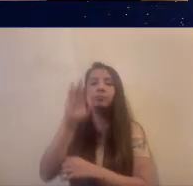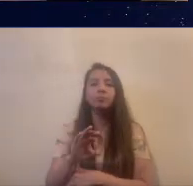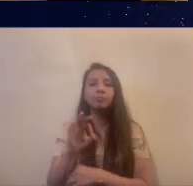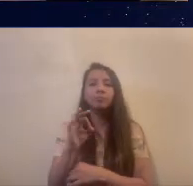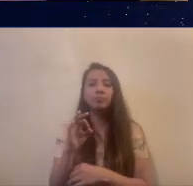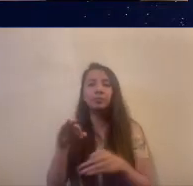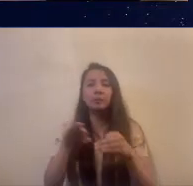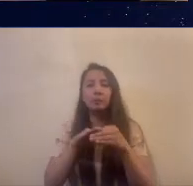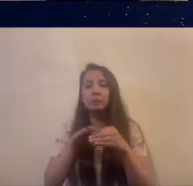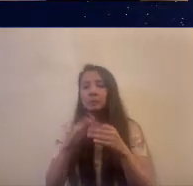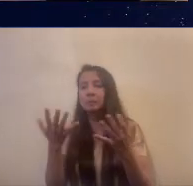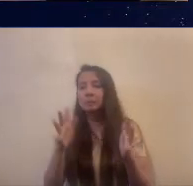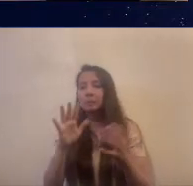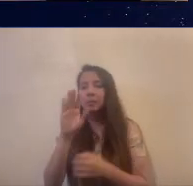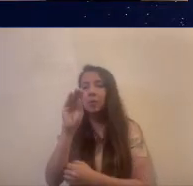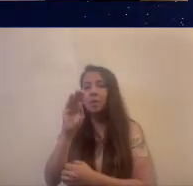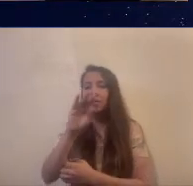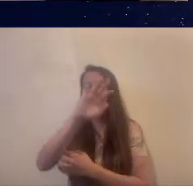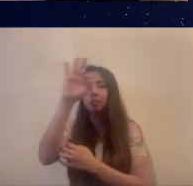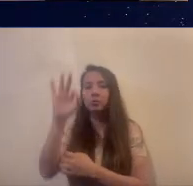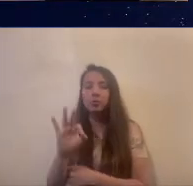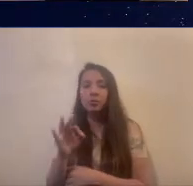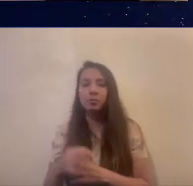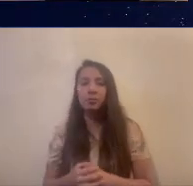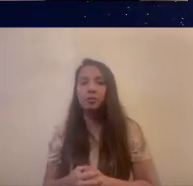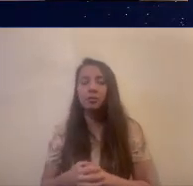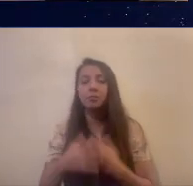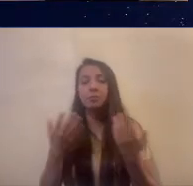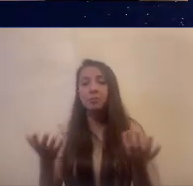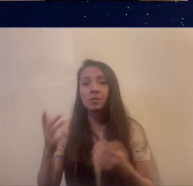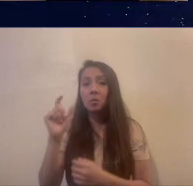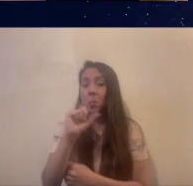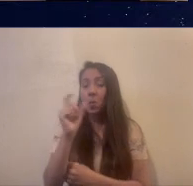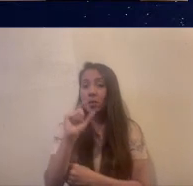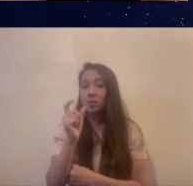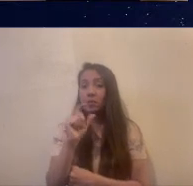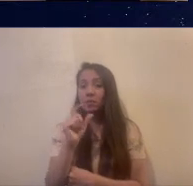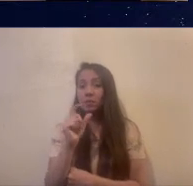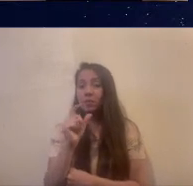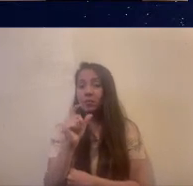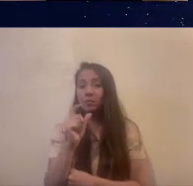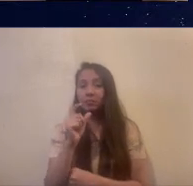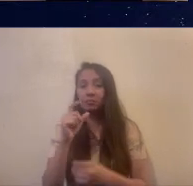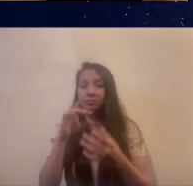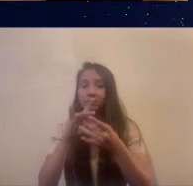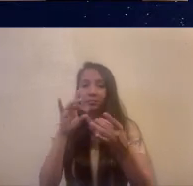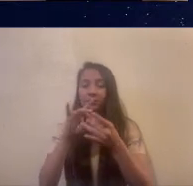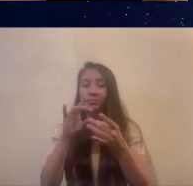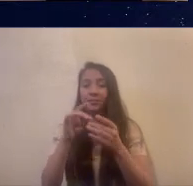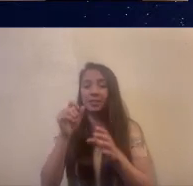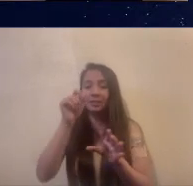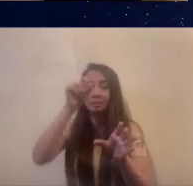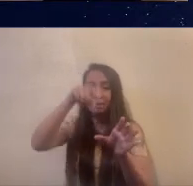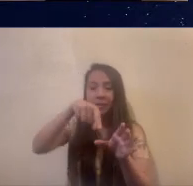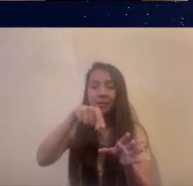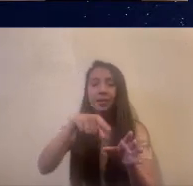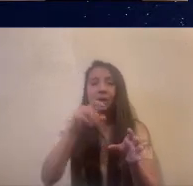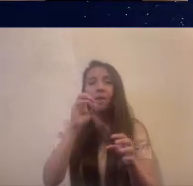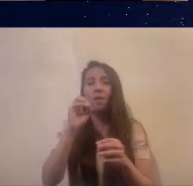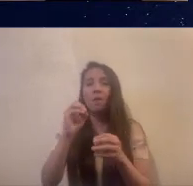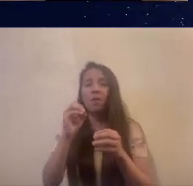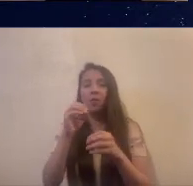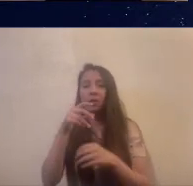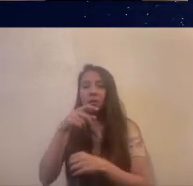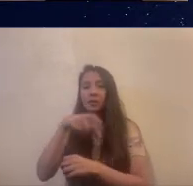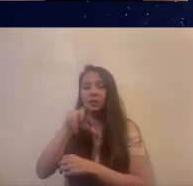porcentajes de alrededor del 90% para todos los tratamientos. Entonces, cuando hablamos de si las semillas o